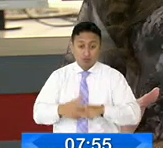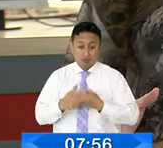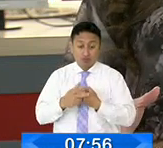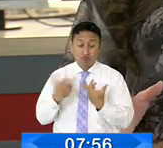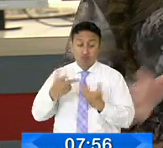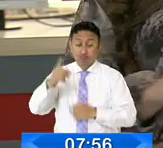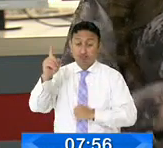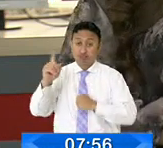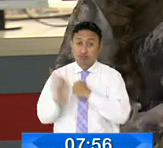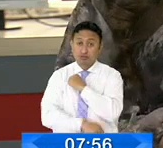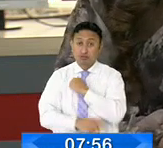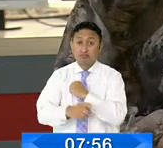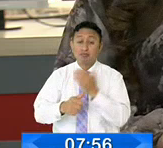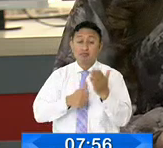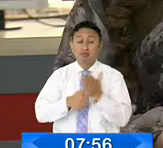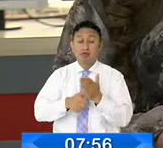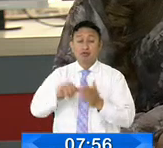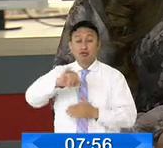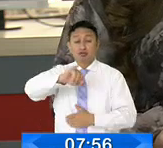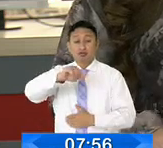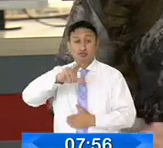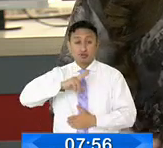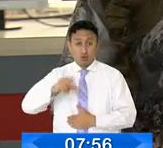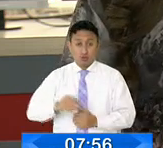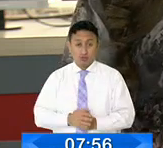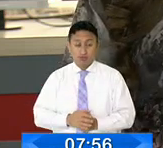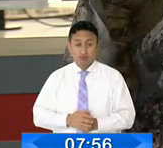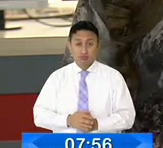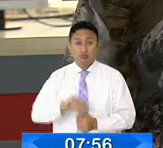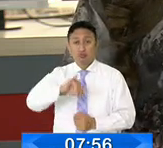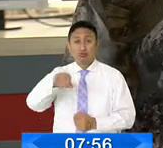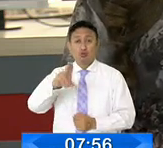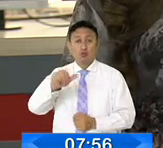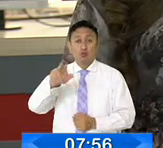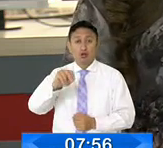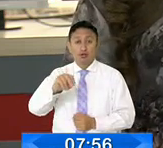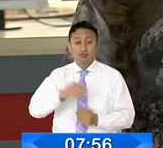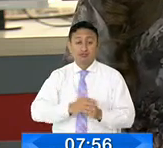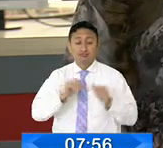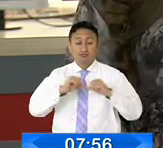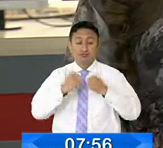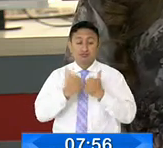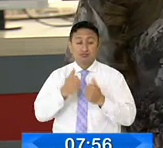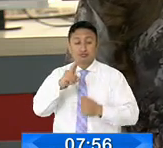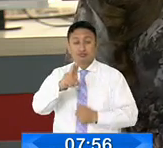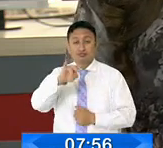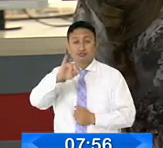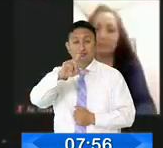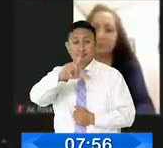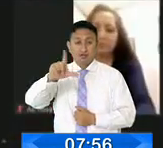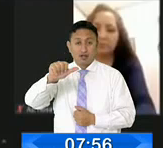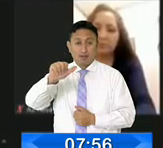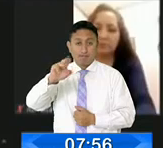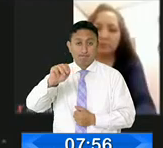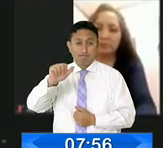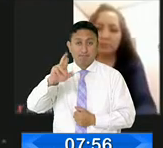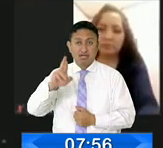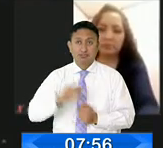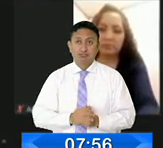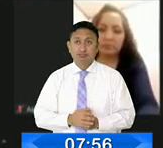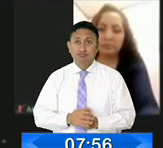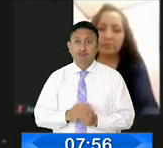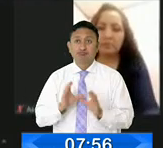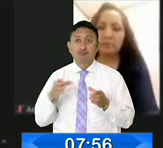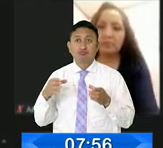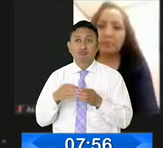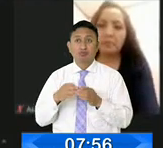censura contra el ministro de Salud Juan Carlos Ceballos, el legislador Fabricio Villamar y otras autoridades. La Comisión de